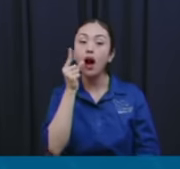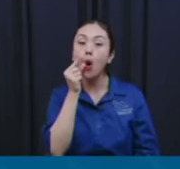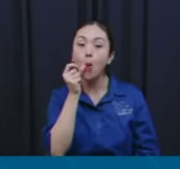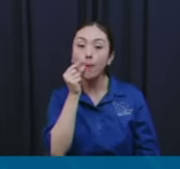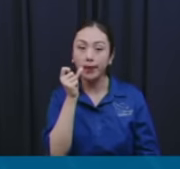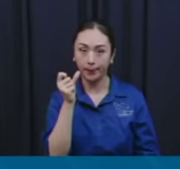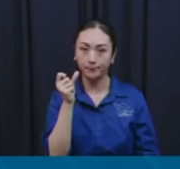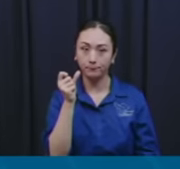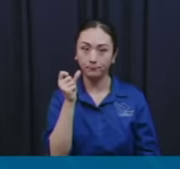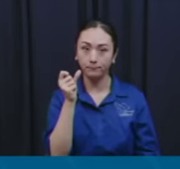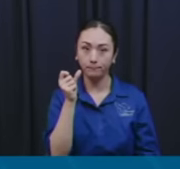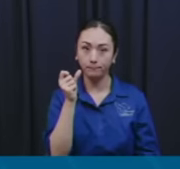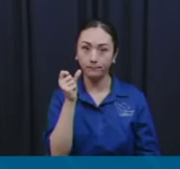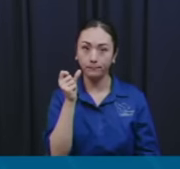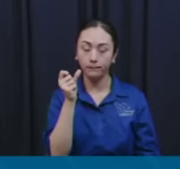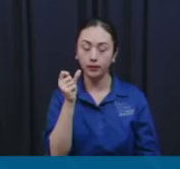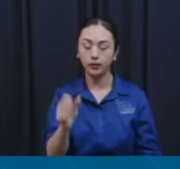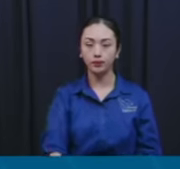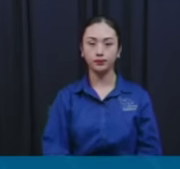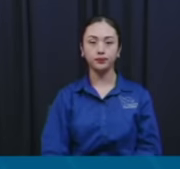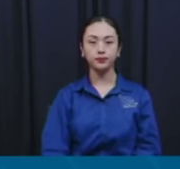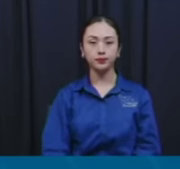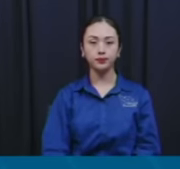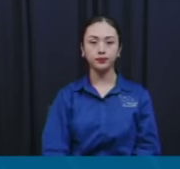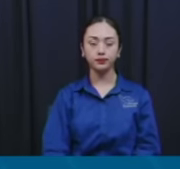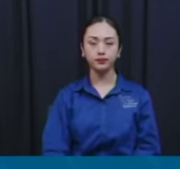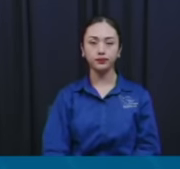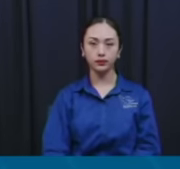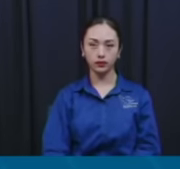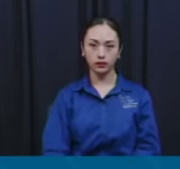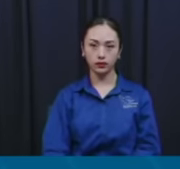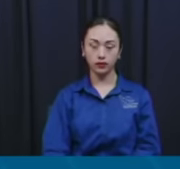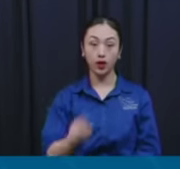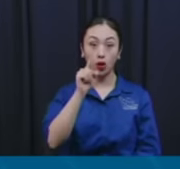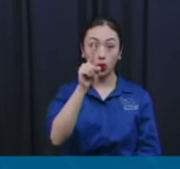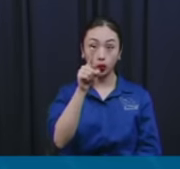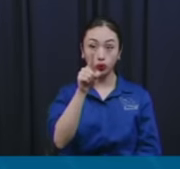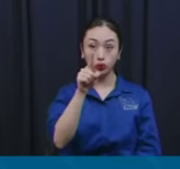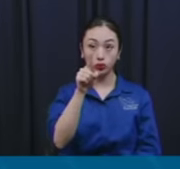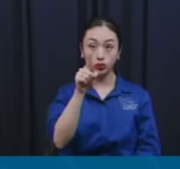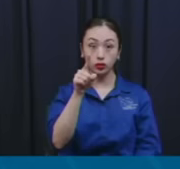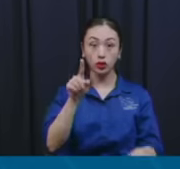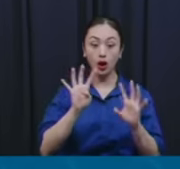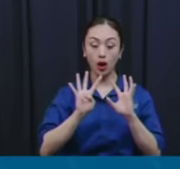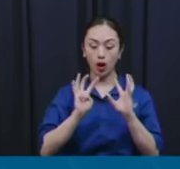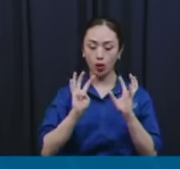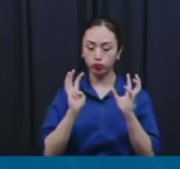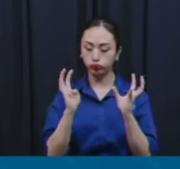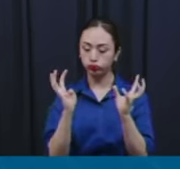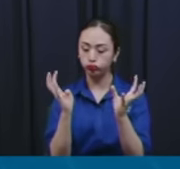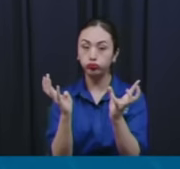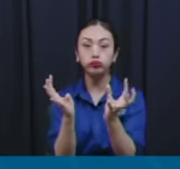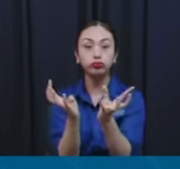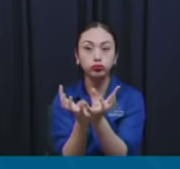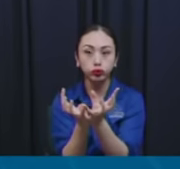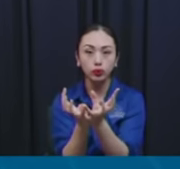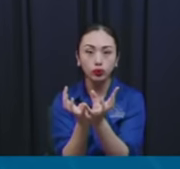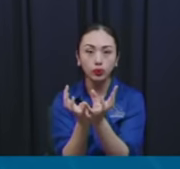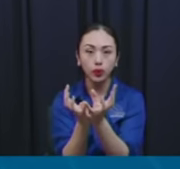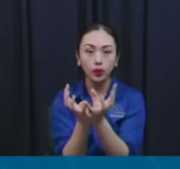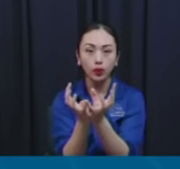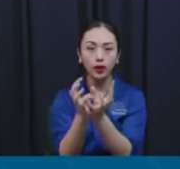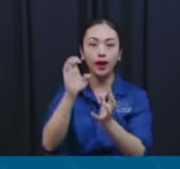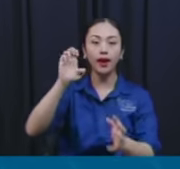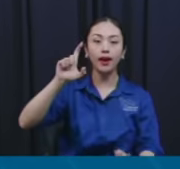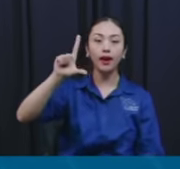hombre tuvo que haber ha sido hay hay una congregación de elohims